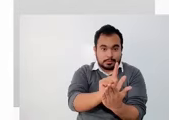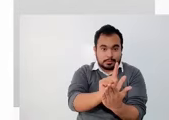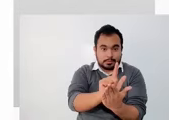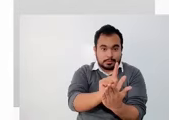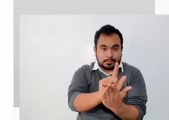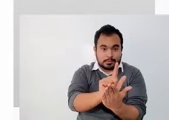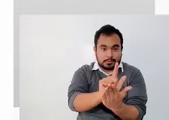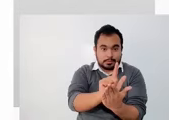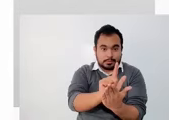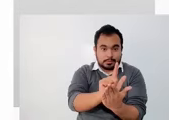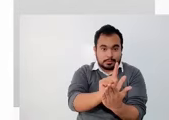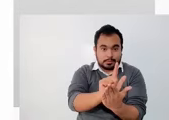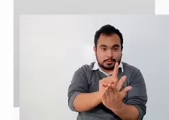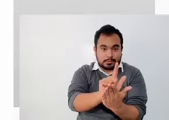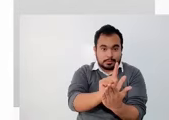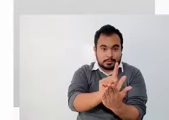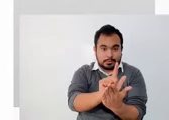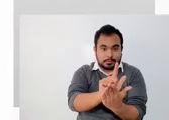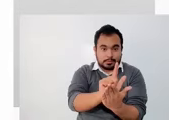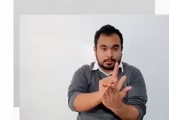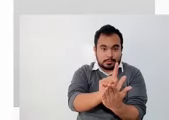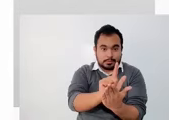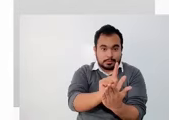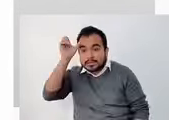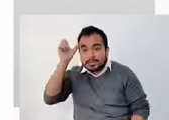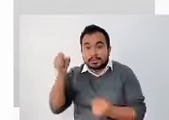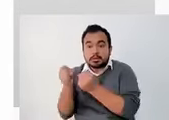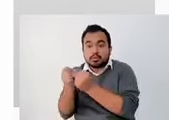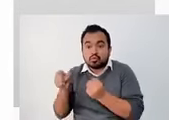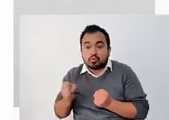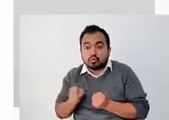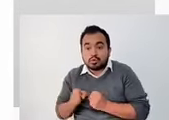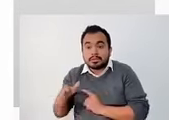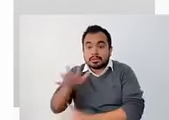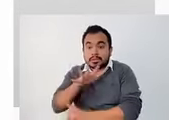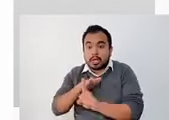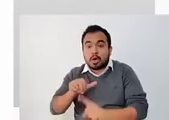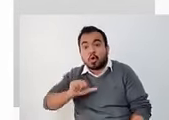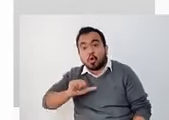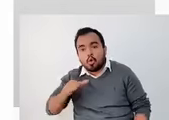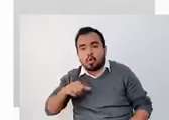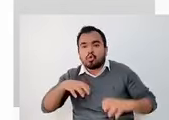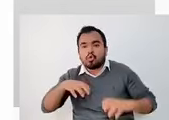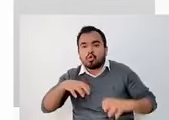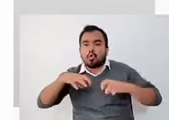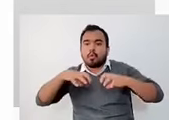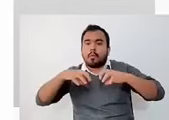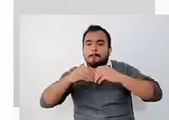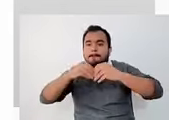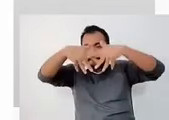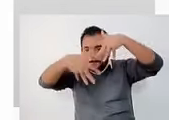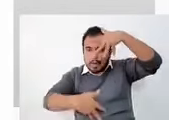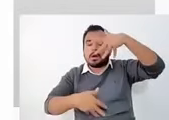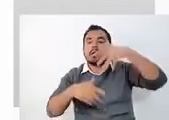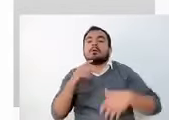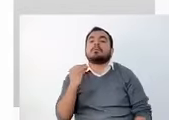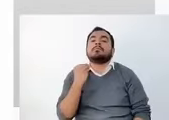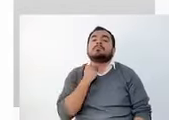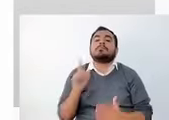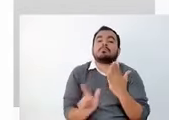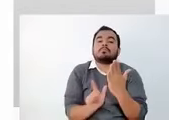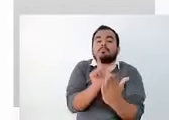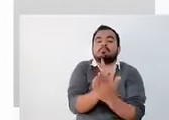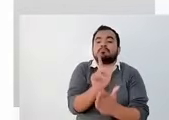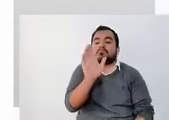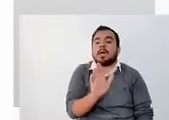ciencias sociales. Yo diría con ciencias sociales o con otras disciplinas sociales. Mi entendimiento del derecho es como una técnica y no como una